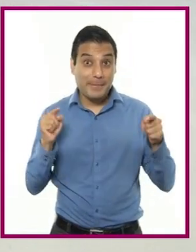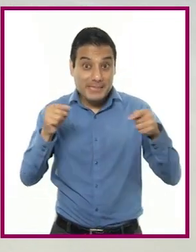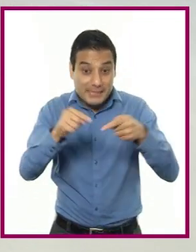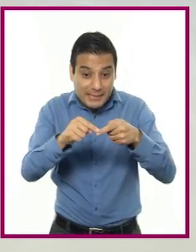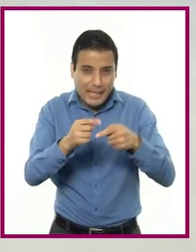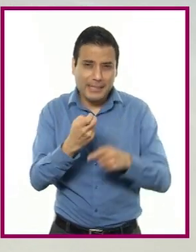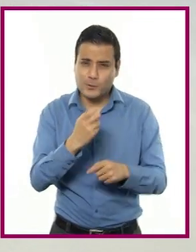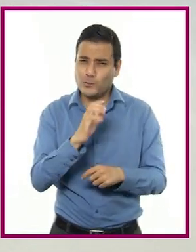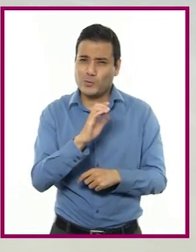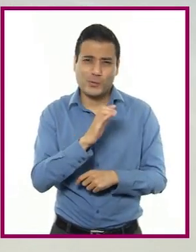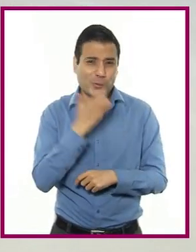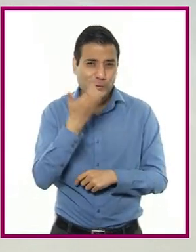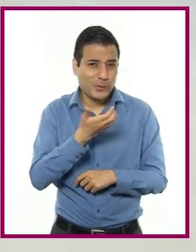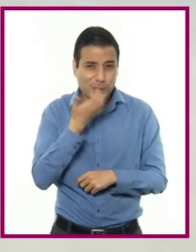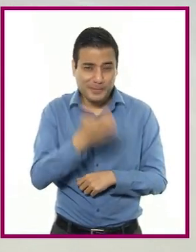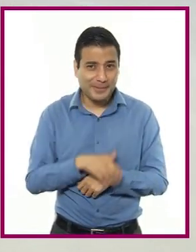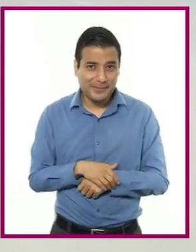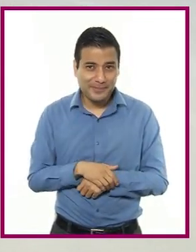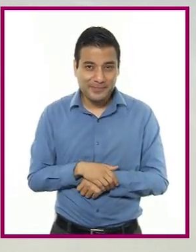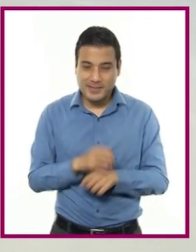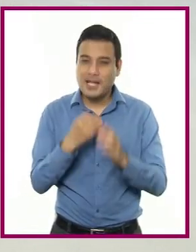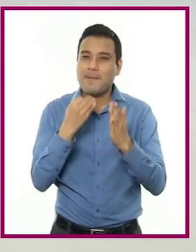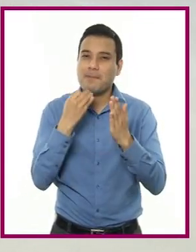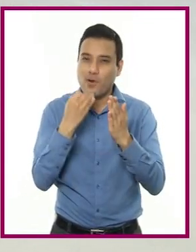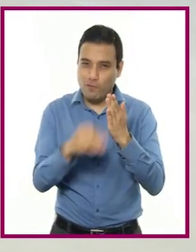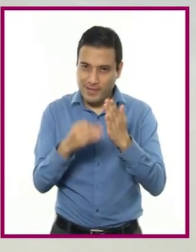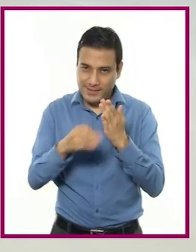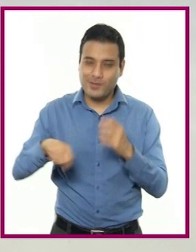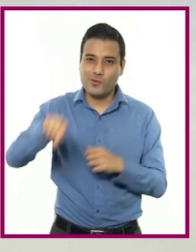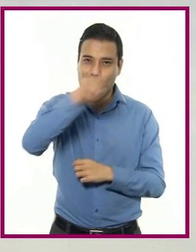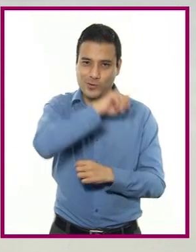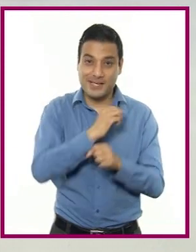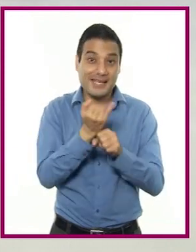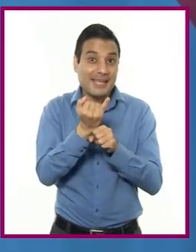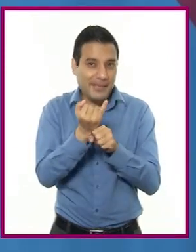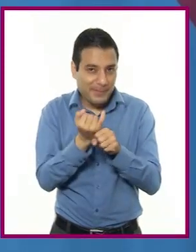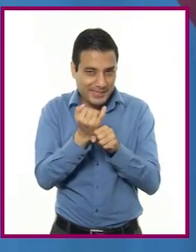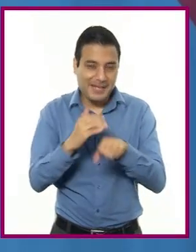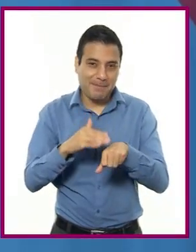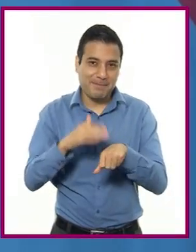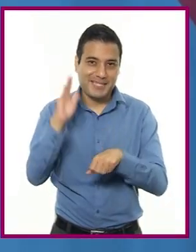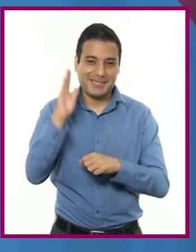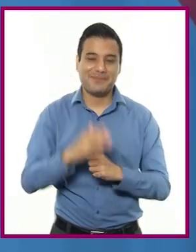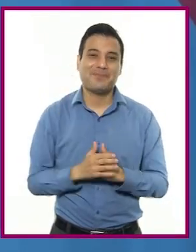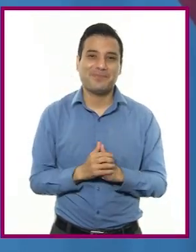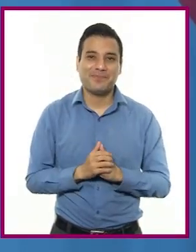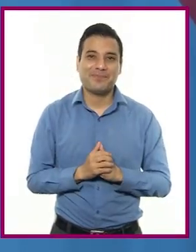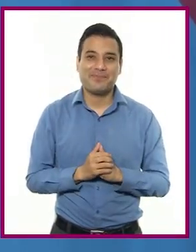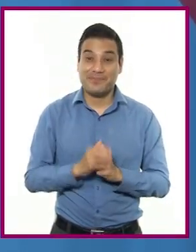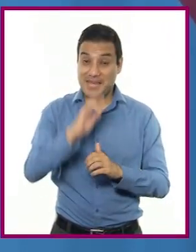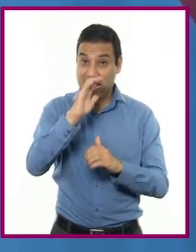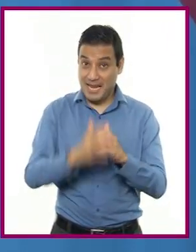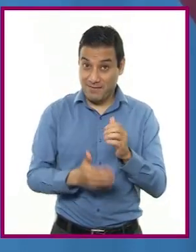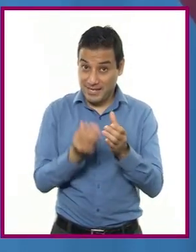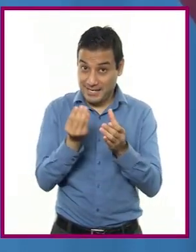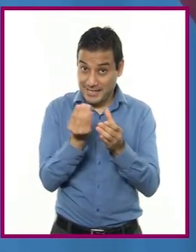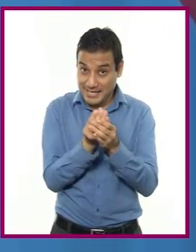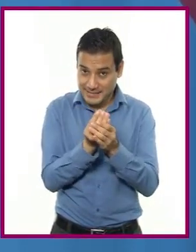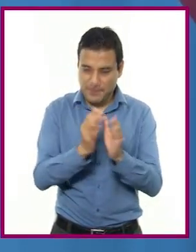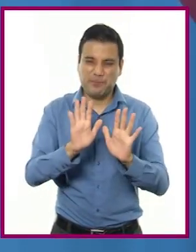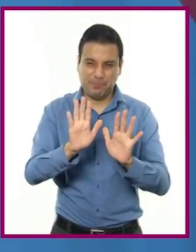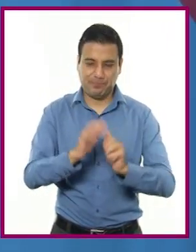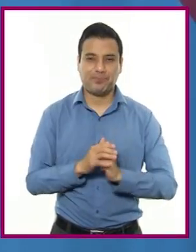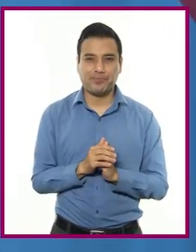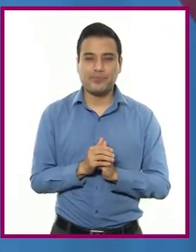bastante amplio y del cual aún nos hace falta realizar mayores investigaciones. Antes de concluir con esta sesión,